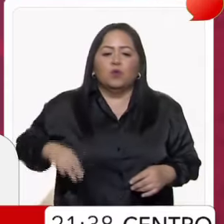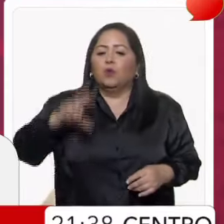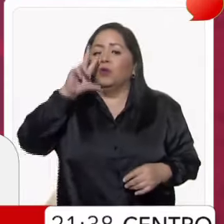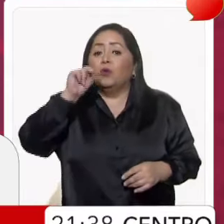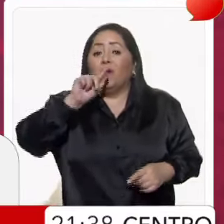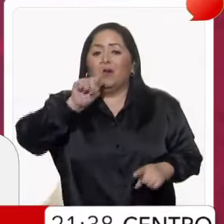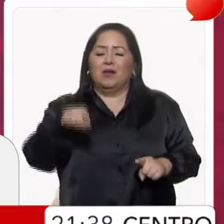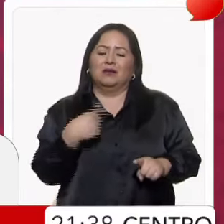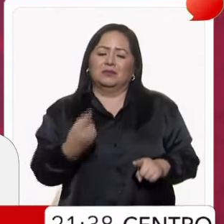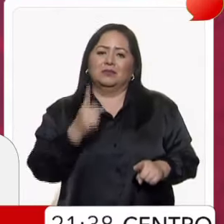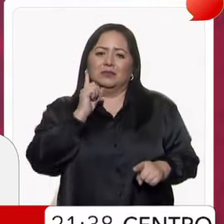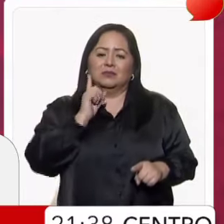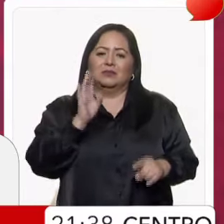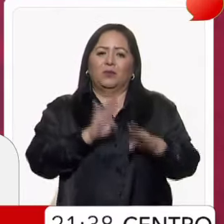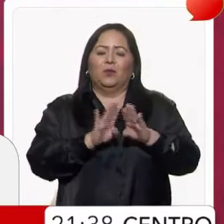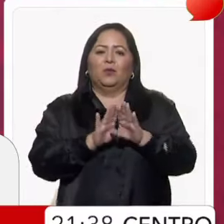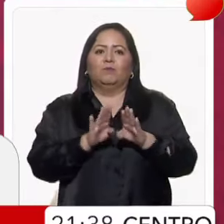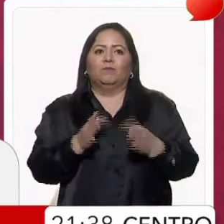es